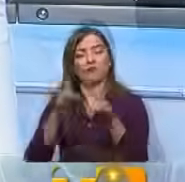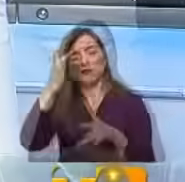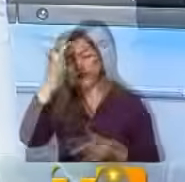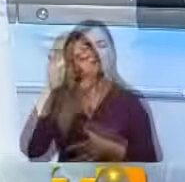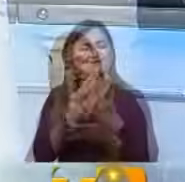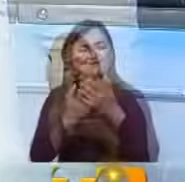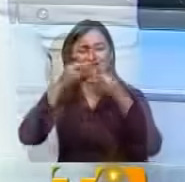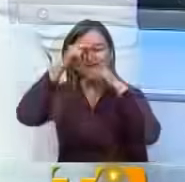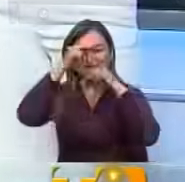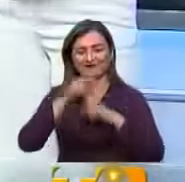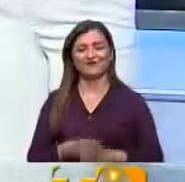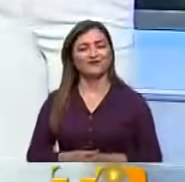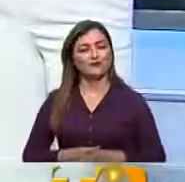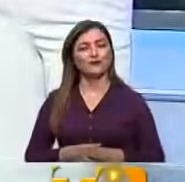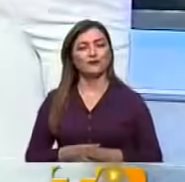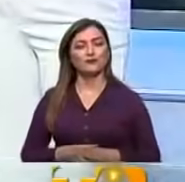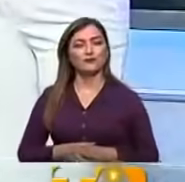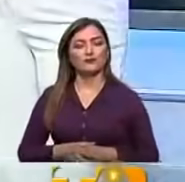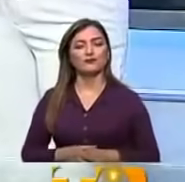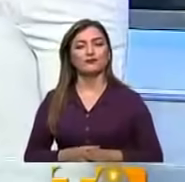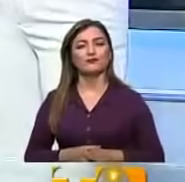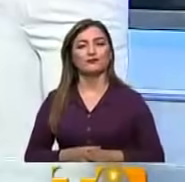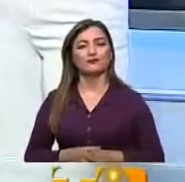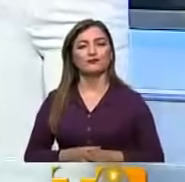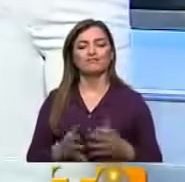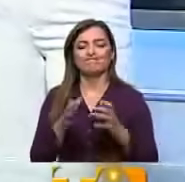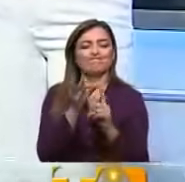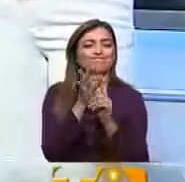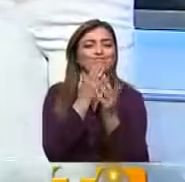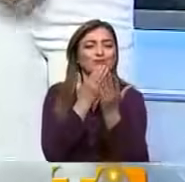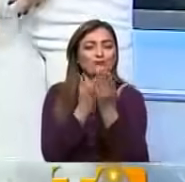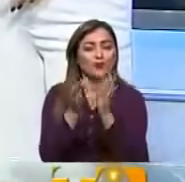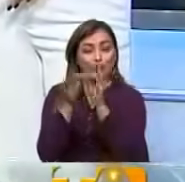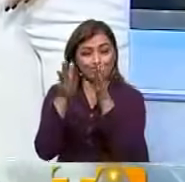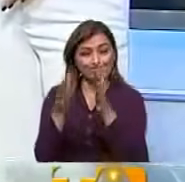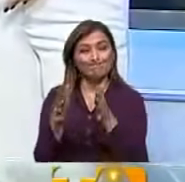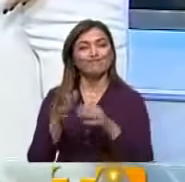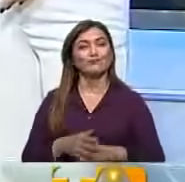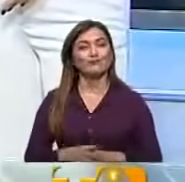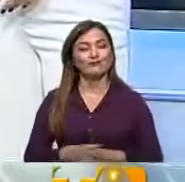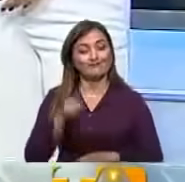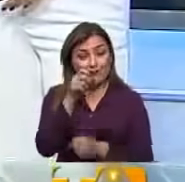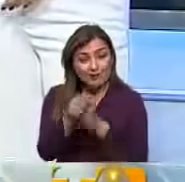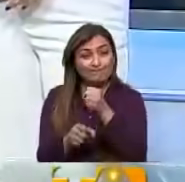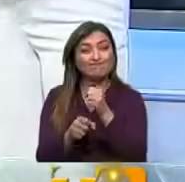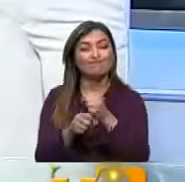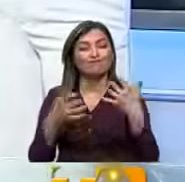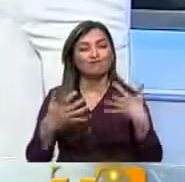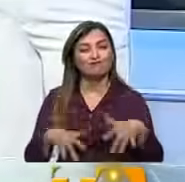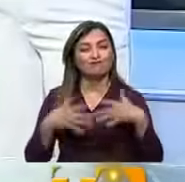han recibido sus medicinas. Con nosotros. Y bueno, tenemos que agradecer especialmente a una compañera que este año nos ha